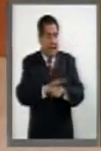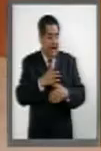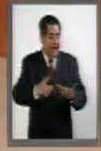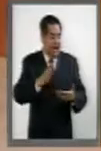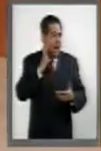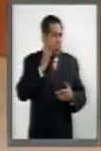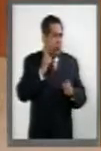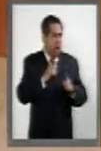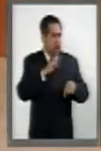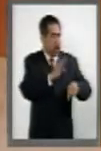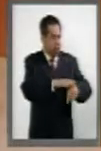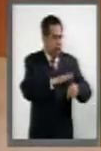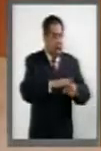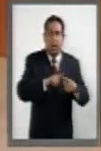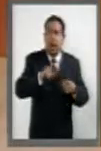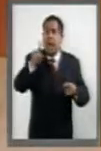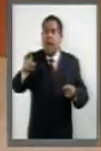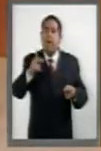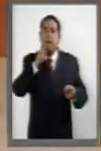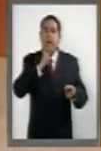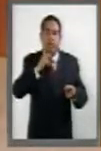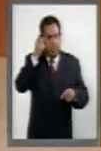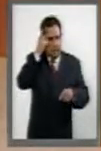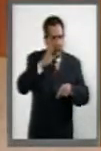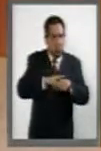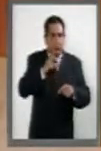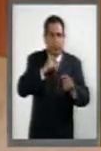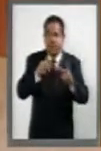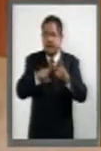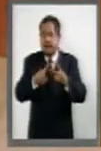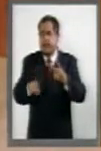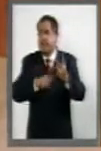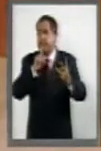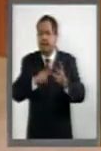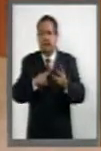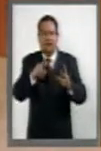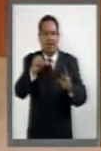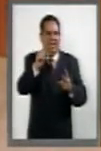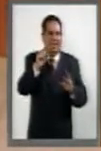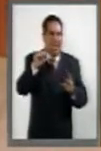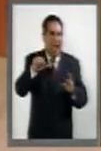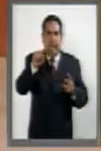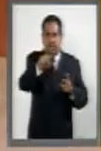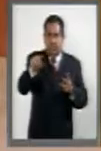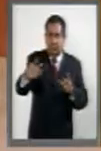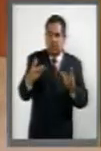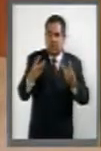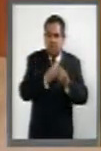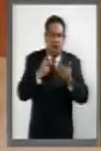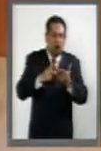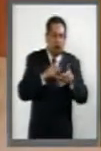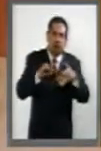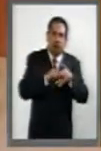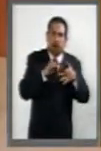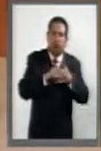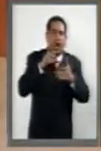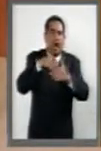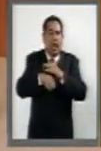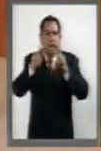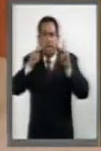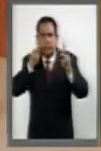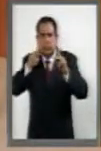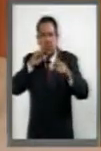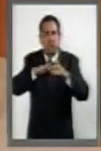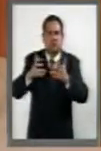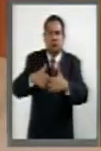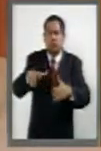Cámara, al titular de Petróleos Mexicanos, así como a los titulares de la ASEA, a realizar de manera coordinada una visita a las